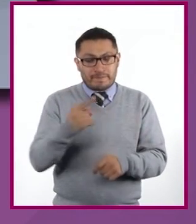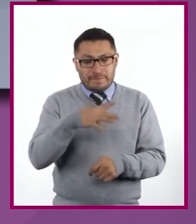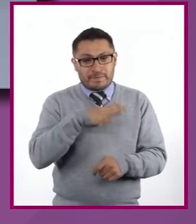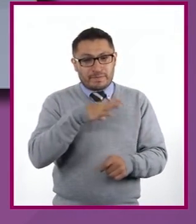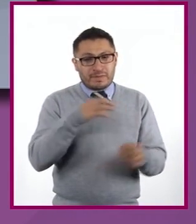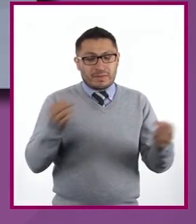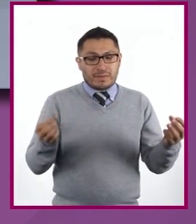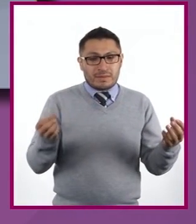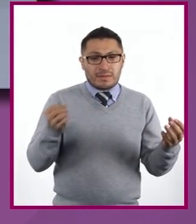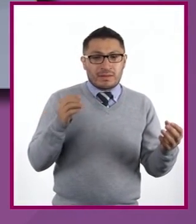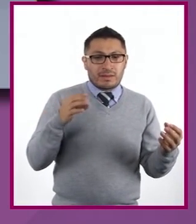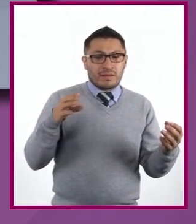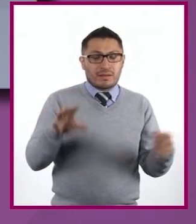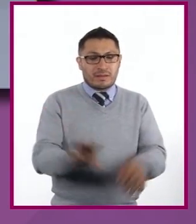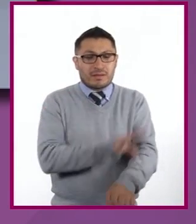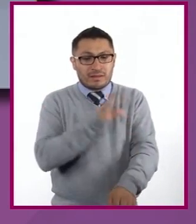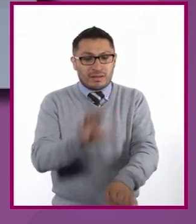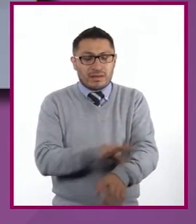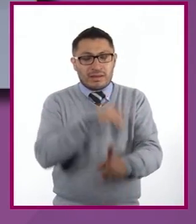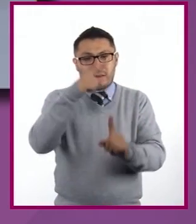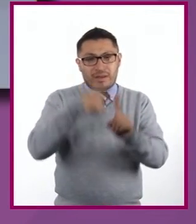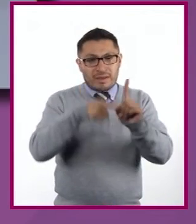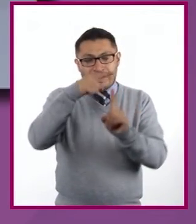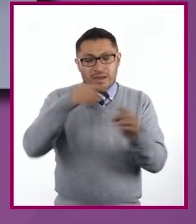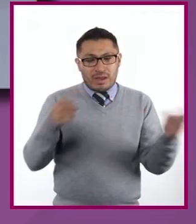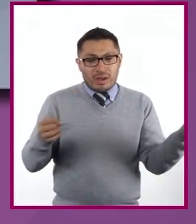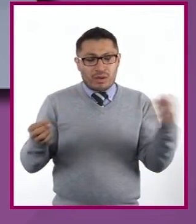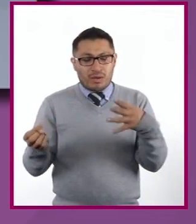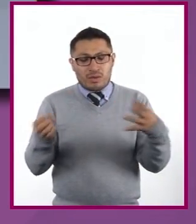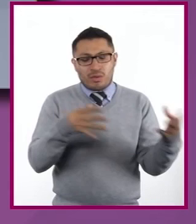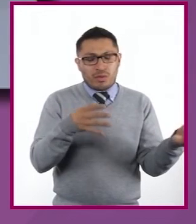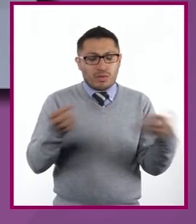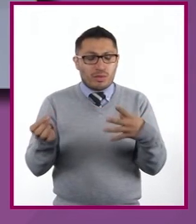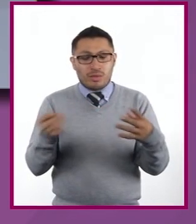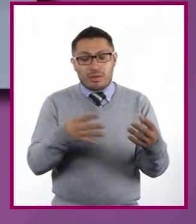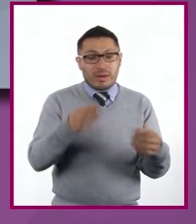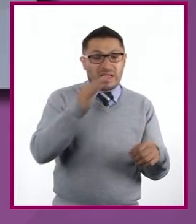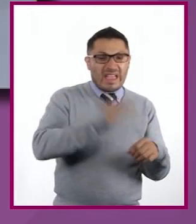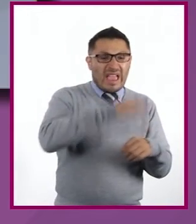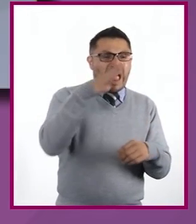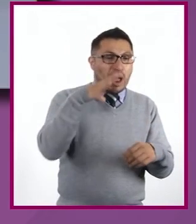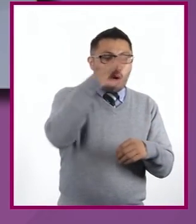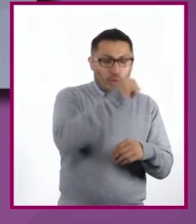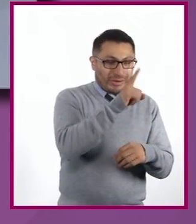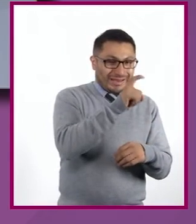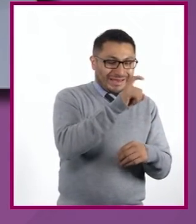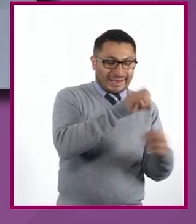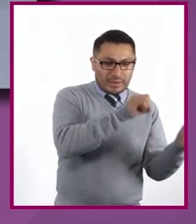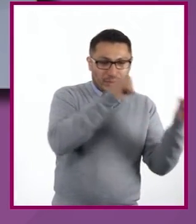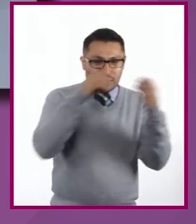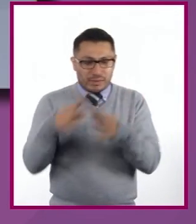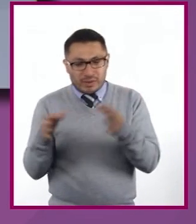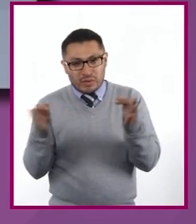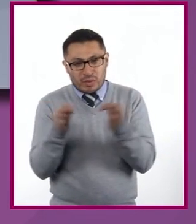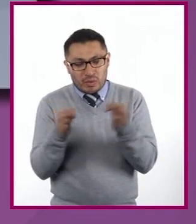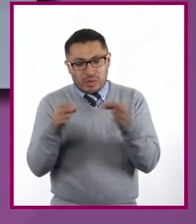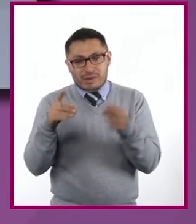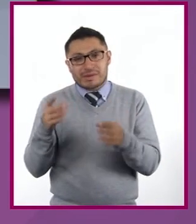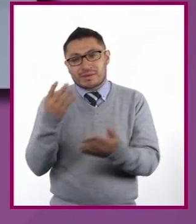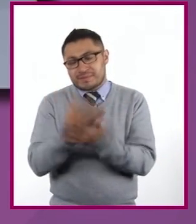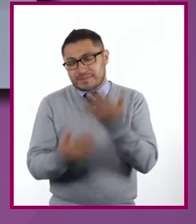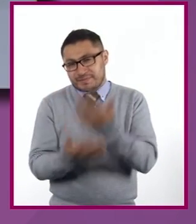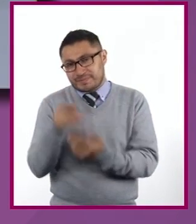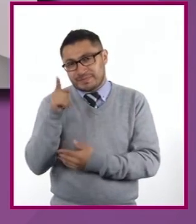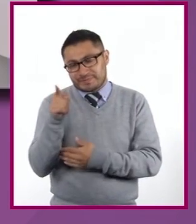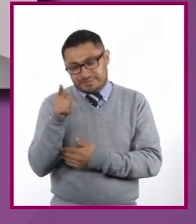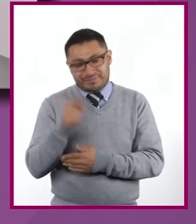una transferencia de energía térmica, en este caso de lo más caliente, que es el agua, a lo más frío, que es la mano